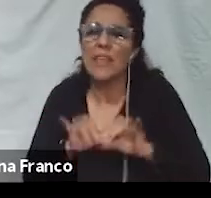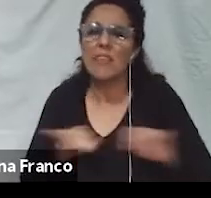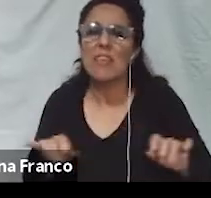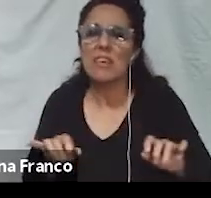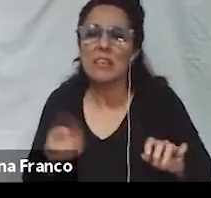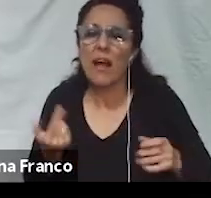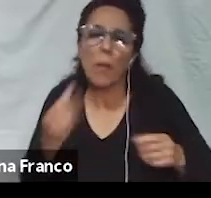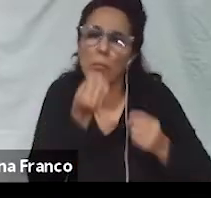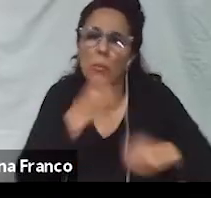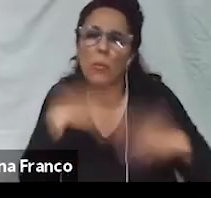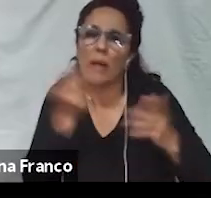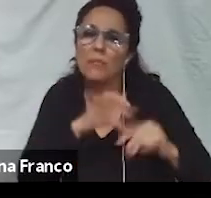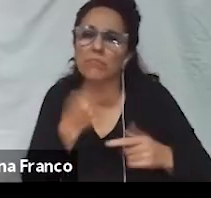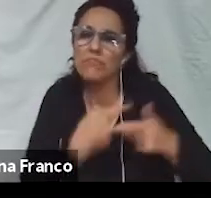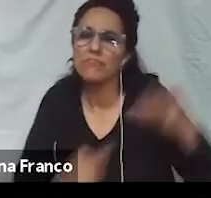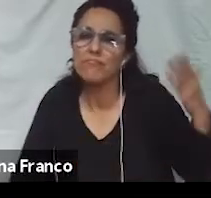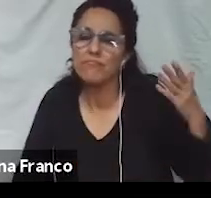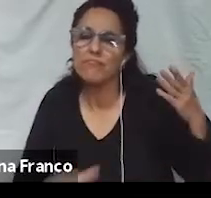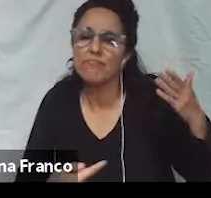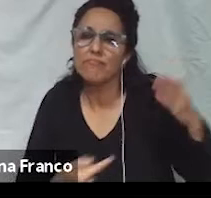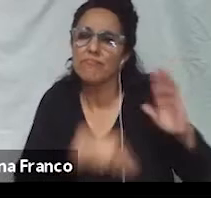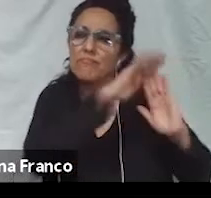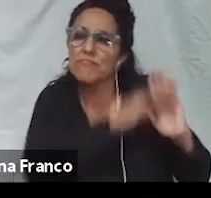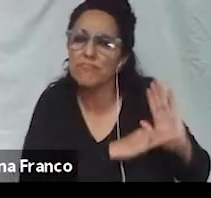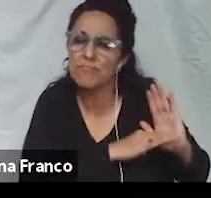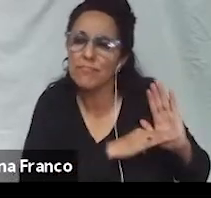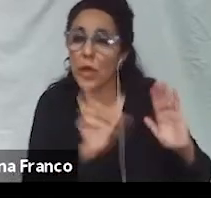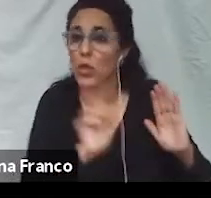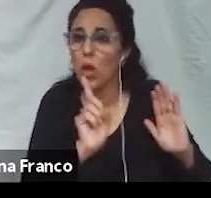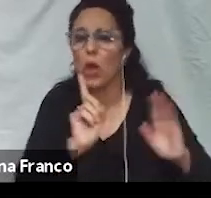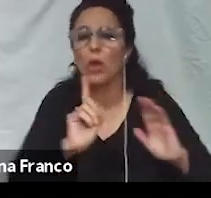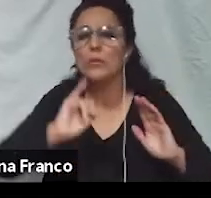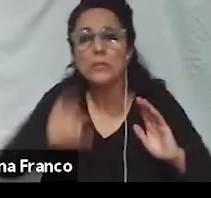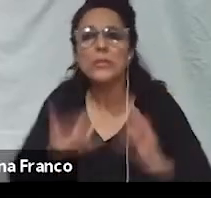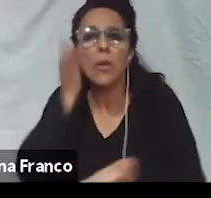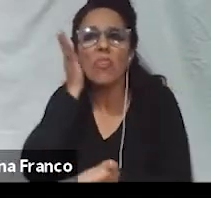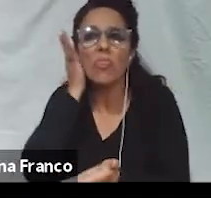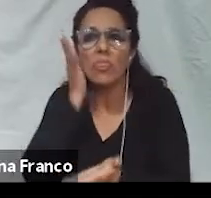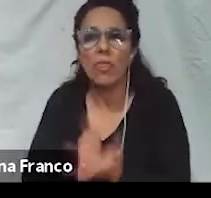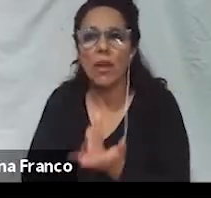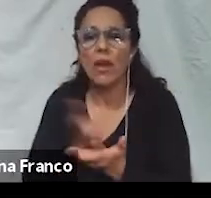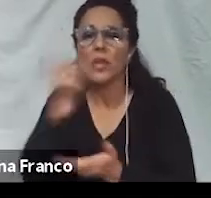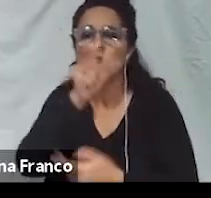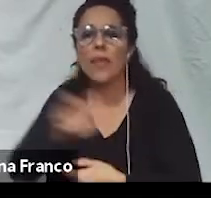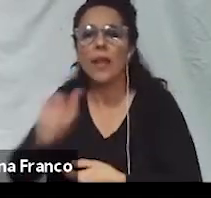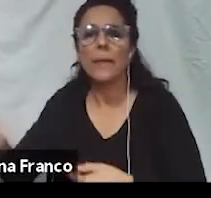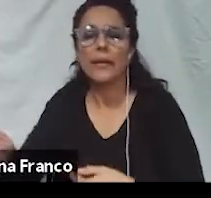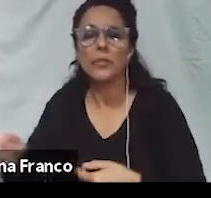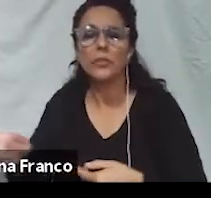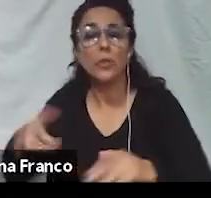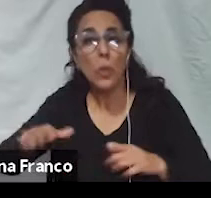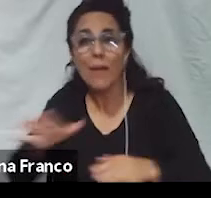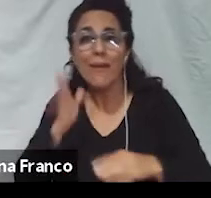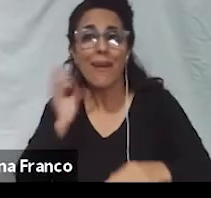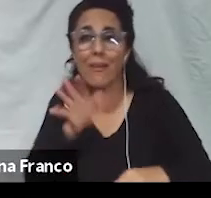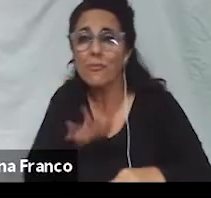producto digital, a nuestros requerimientos, sino que es un derecho que tienen las personas y